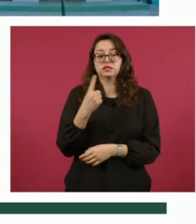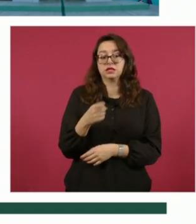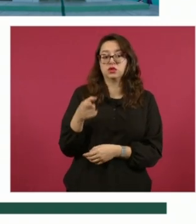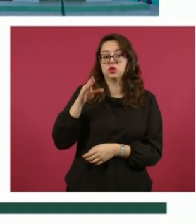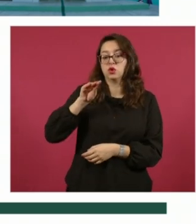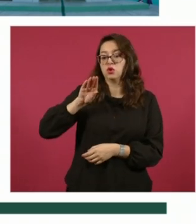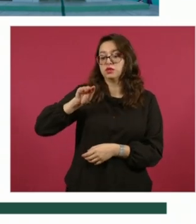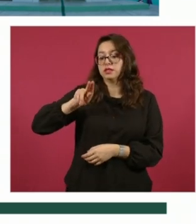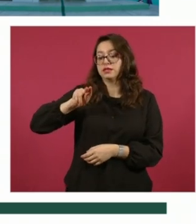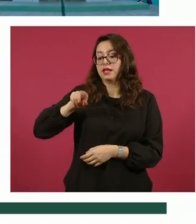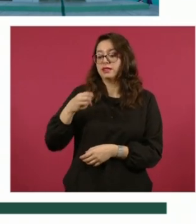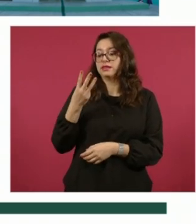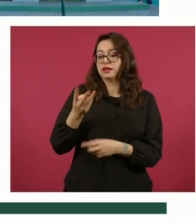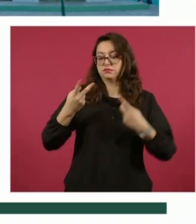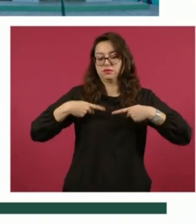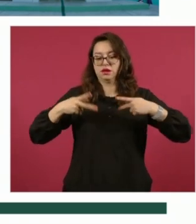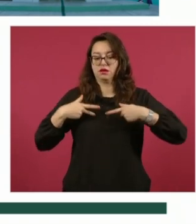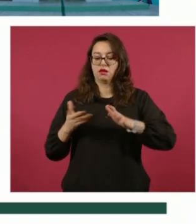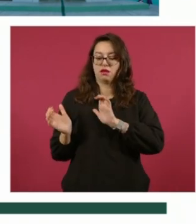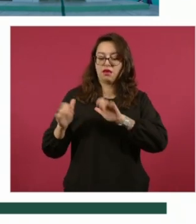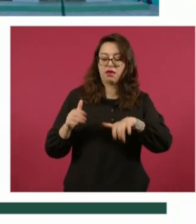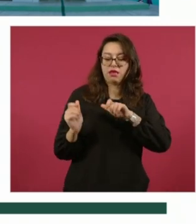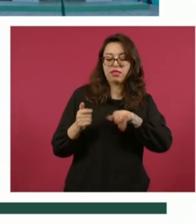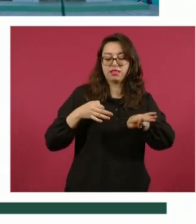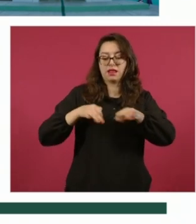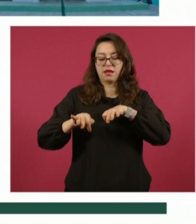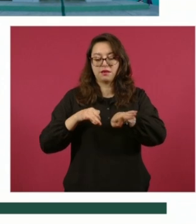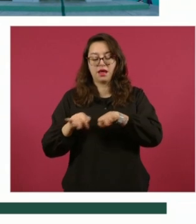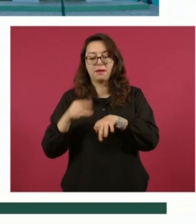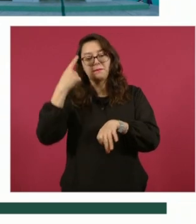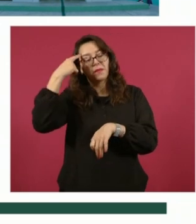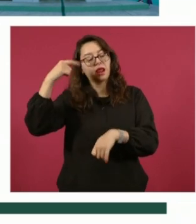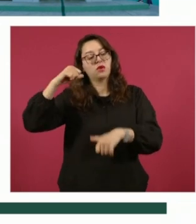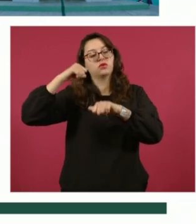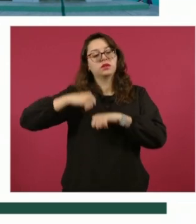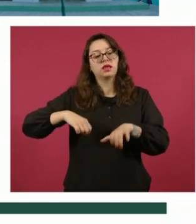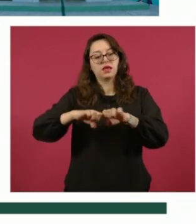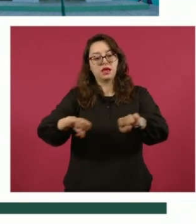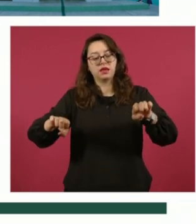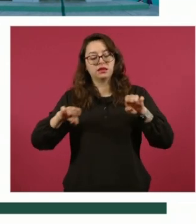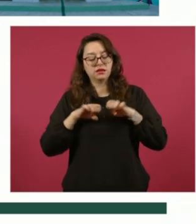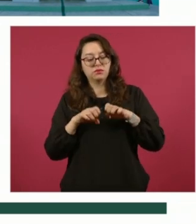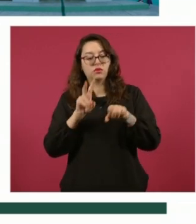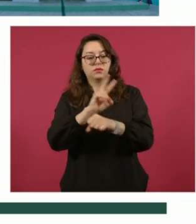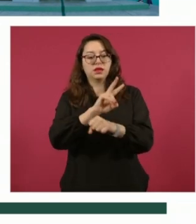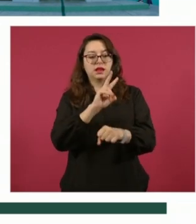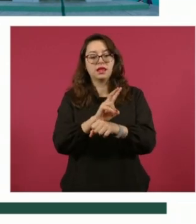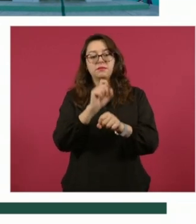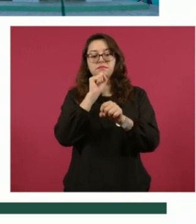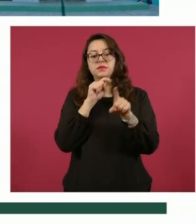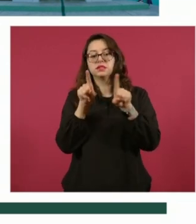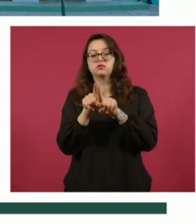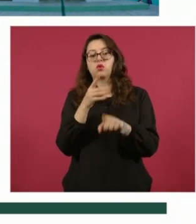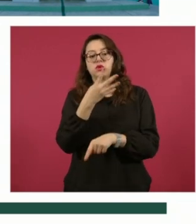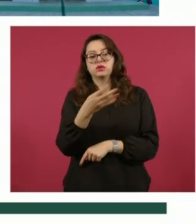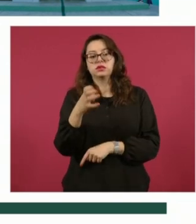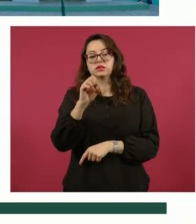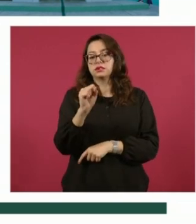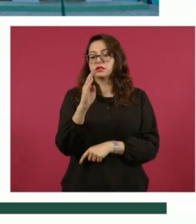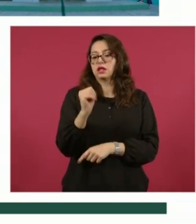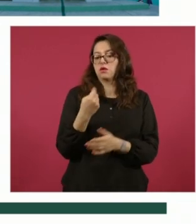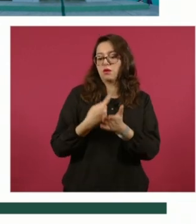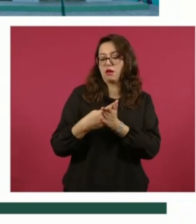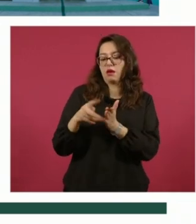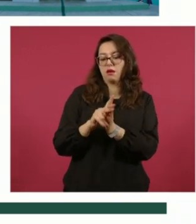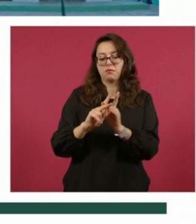para los cuerpos de gobierno y los equipos de supervisión, además de las 469 basificaciones. Aquí también